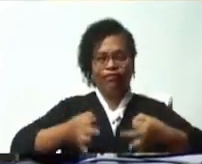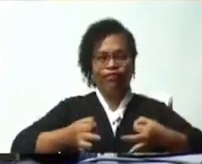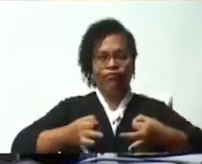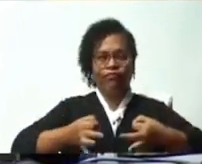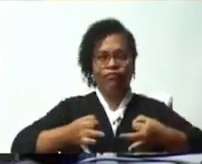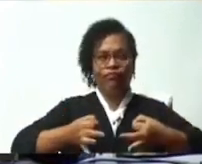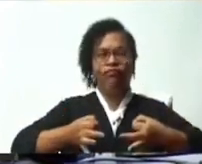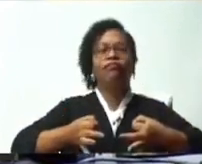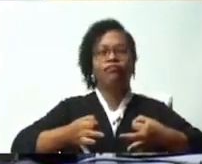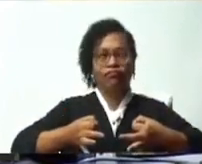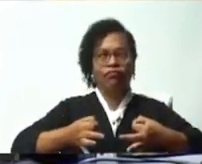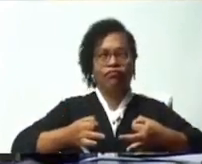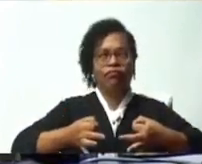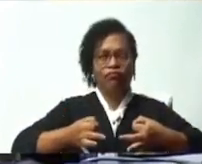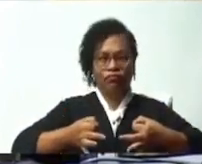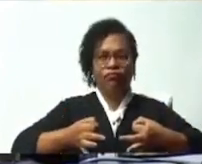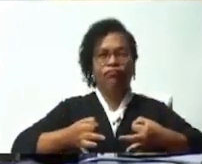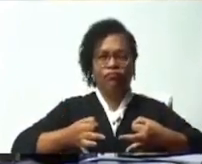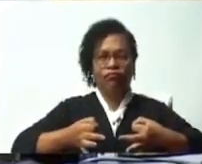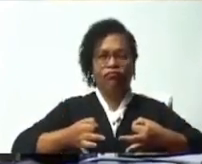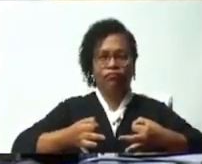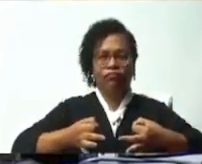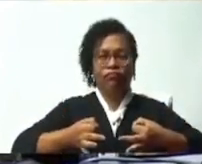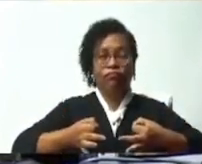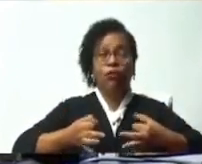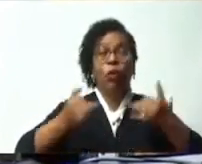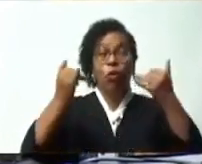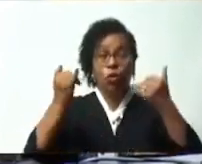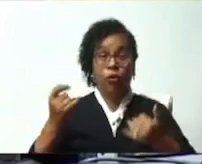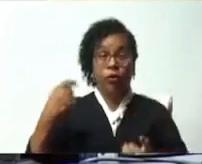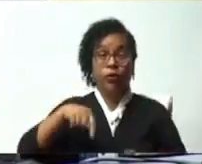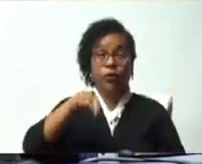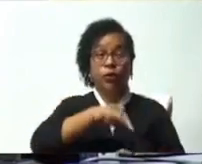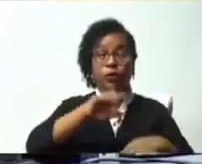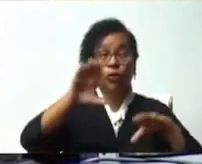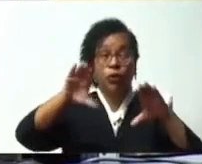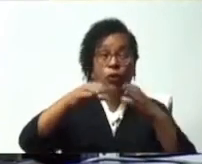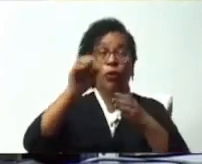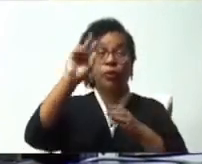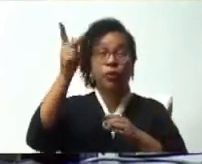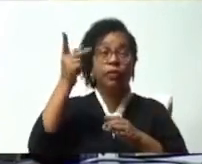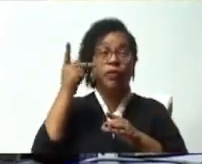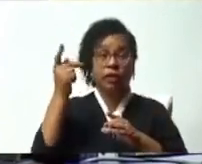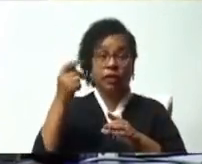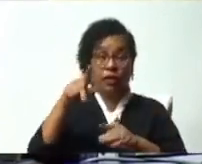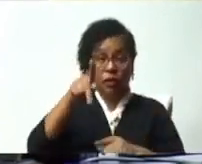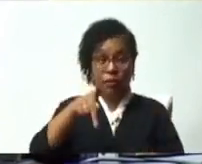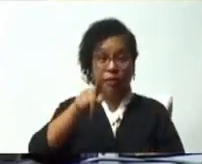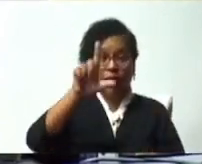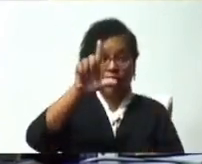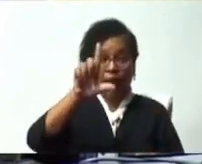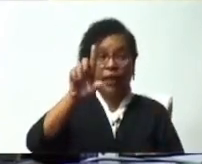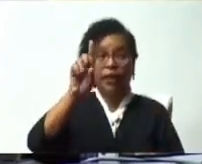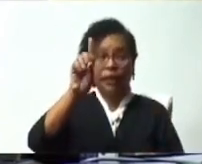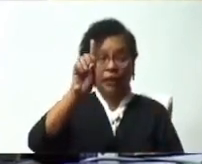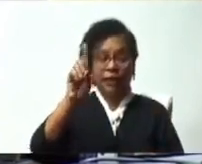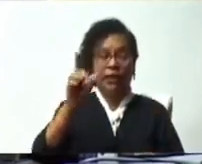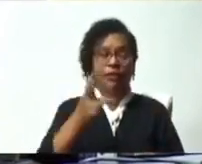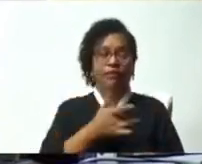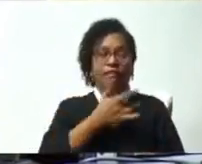De verdad que hoy nosotros, los PLDistas, y el pueblo dominicano se siente a